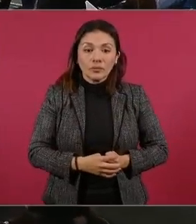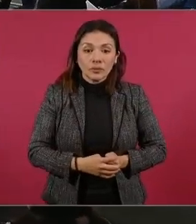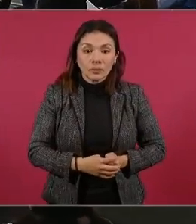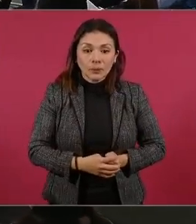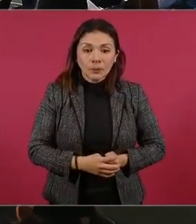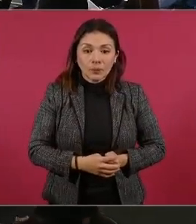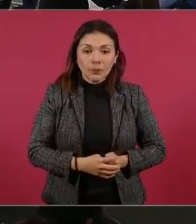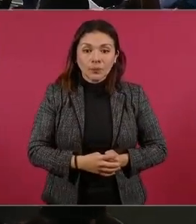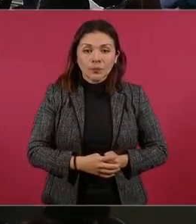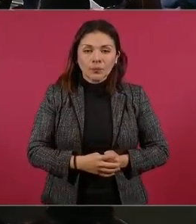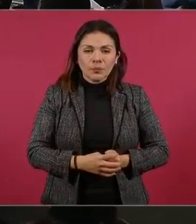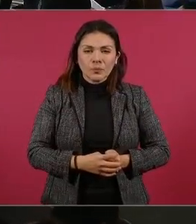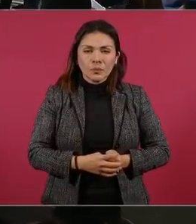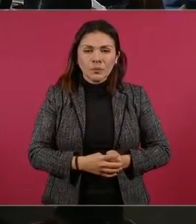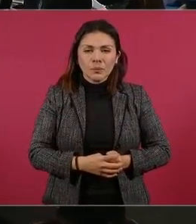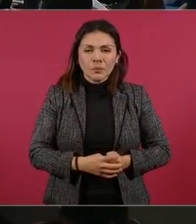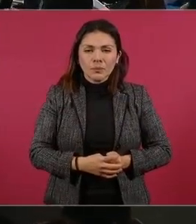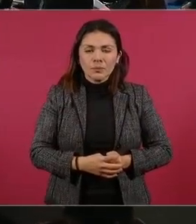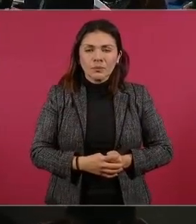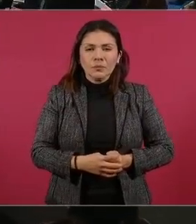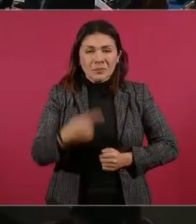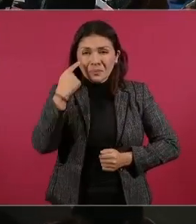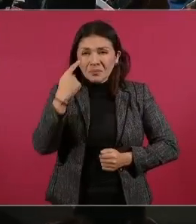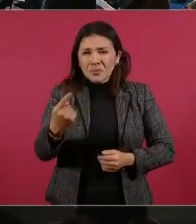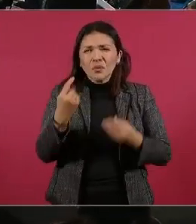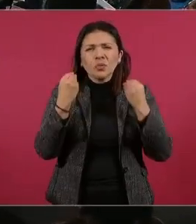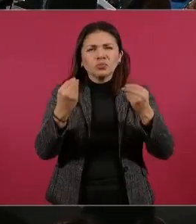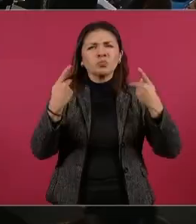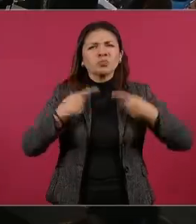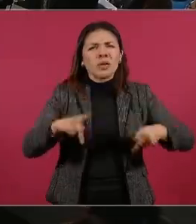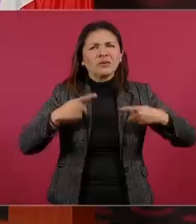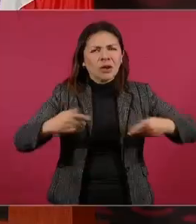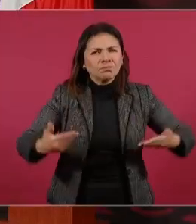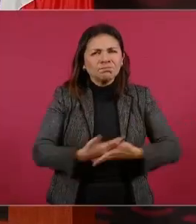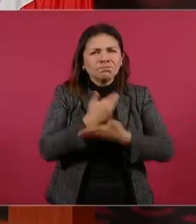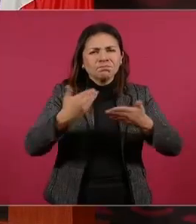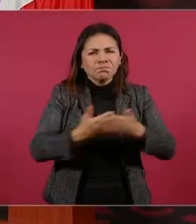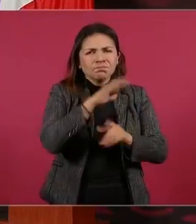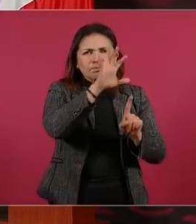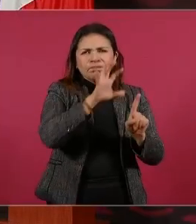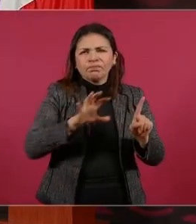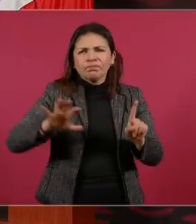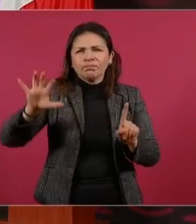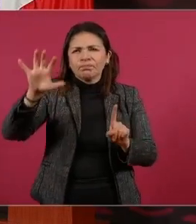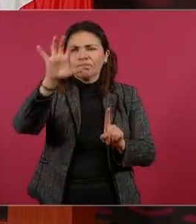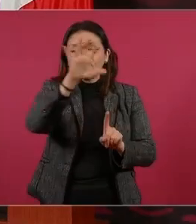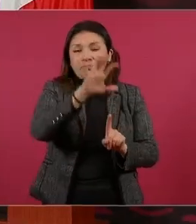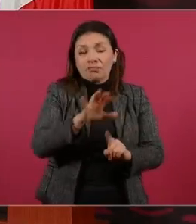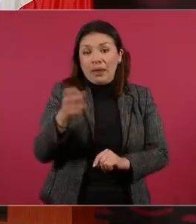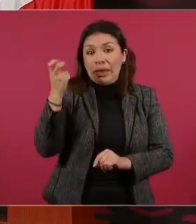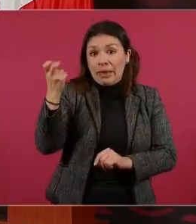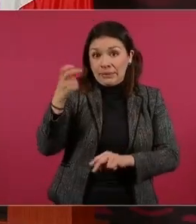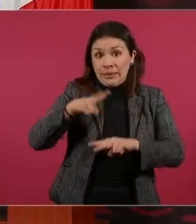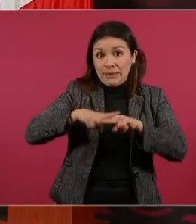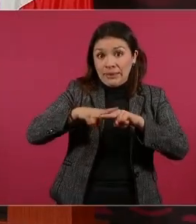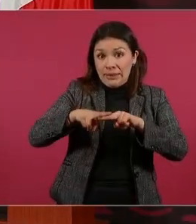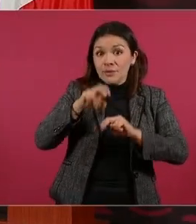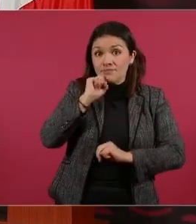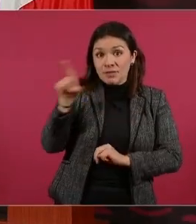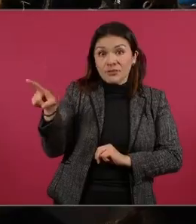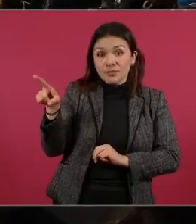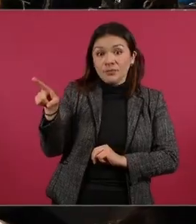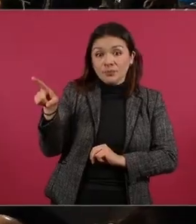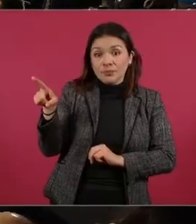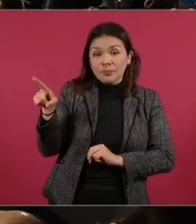este está totalmente poblado y atraviesa Esa es la vía no